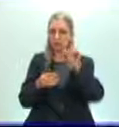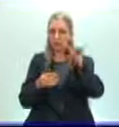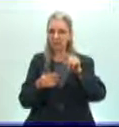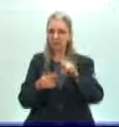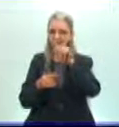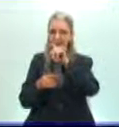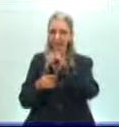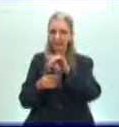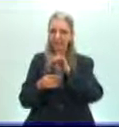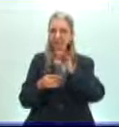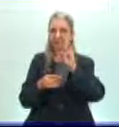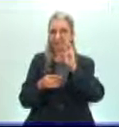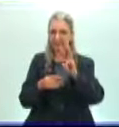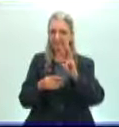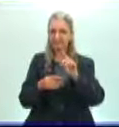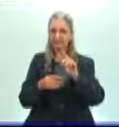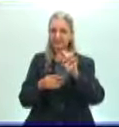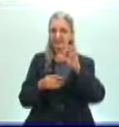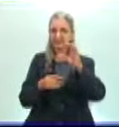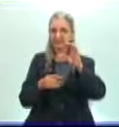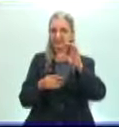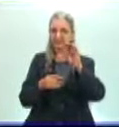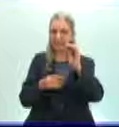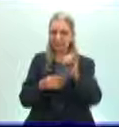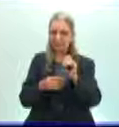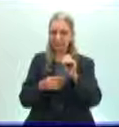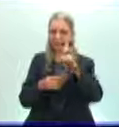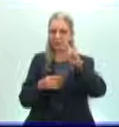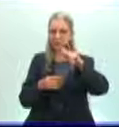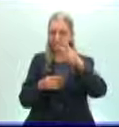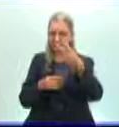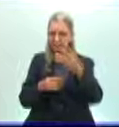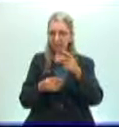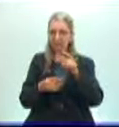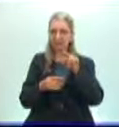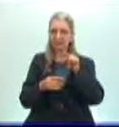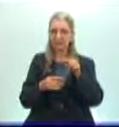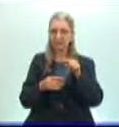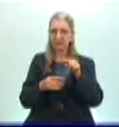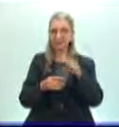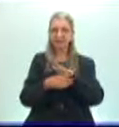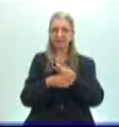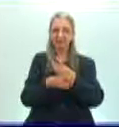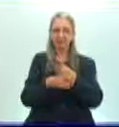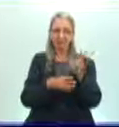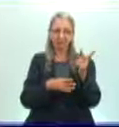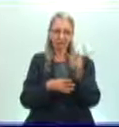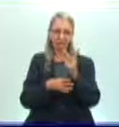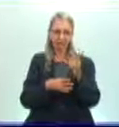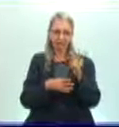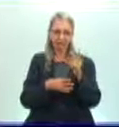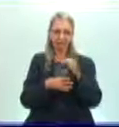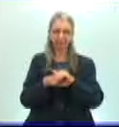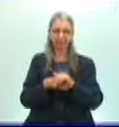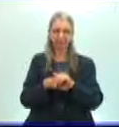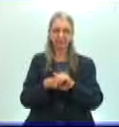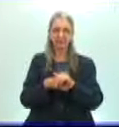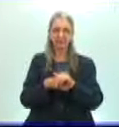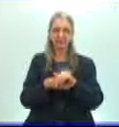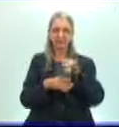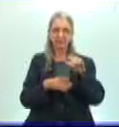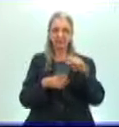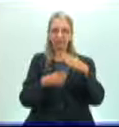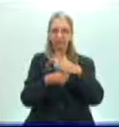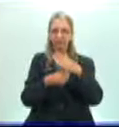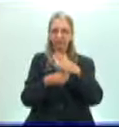por 1,73. Recuerden que las cifras significativas son 2 y que podemos trabajar, es decir, los pasos intermedios